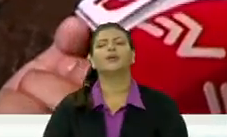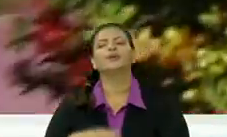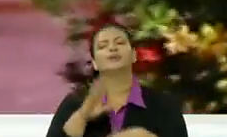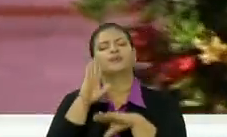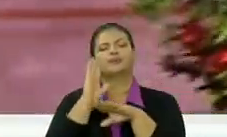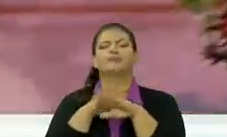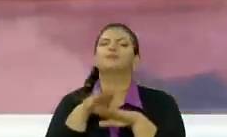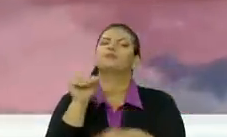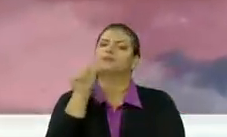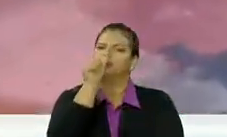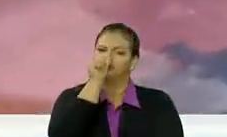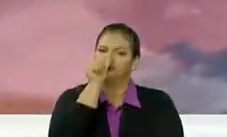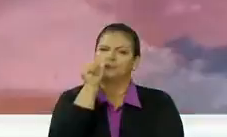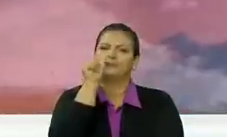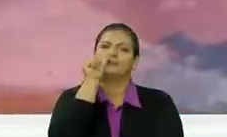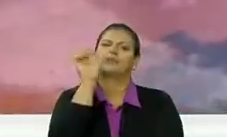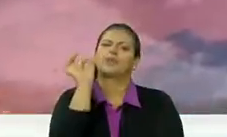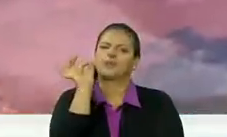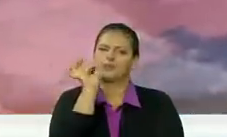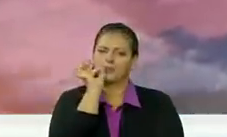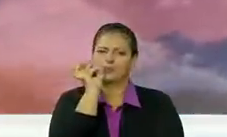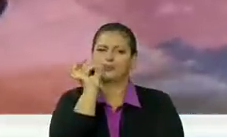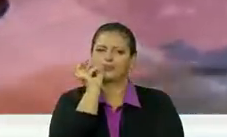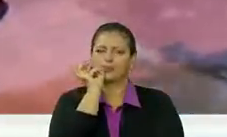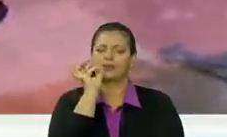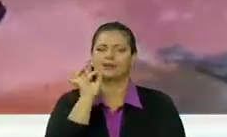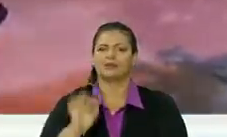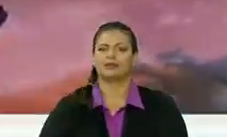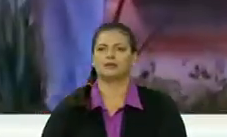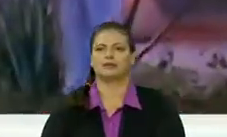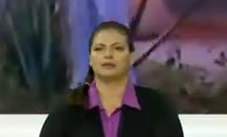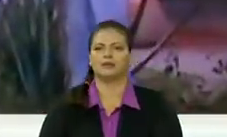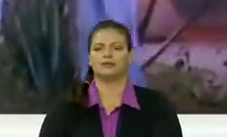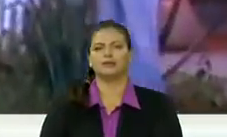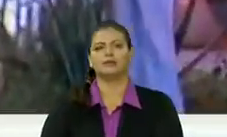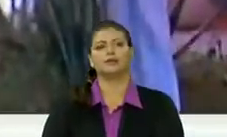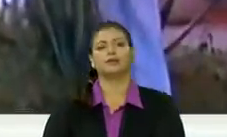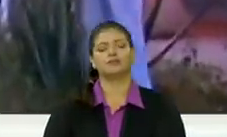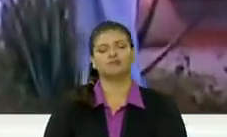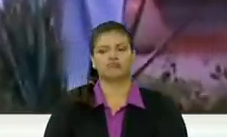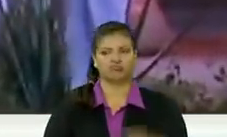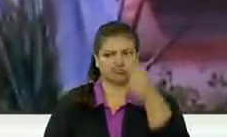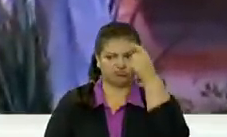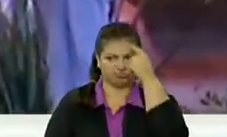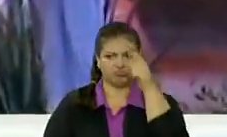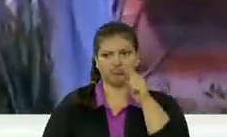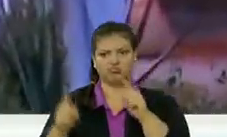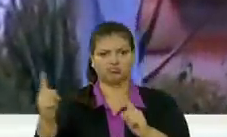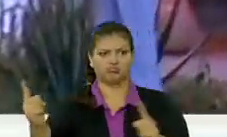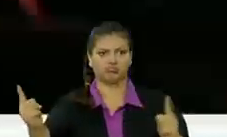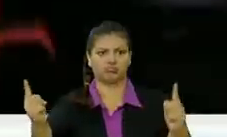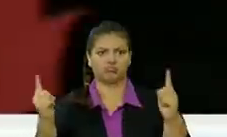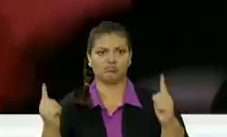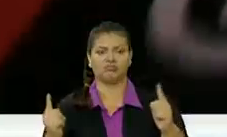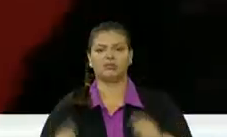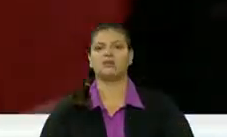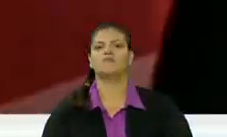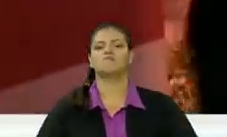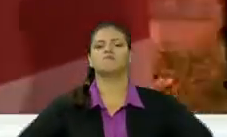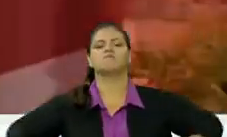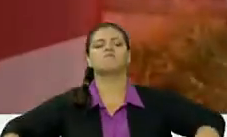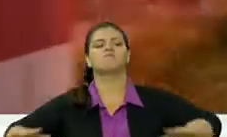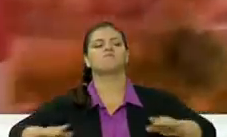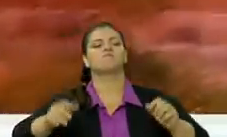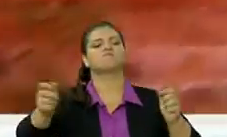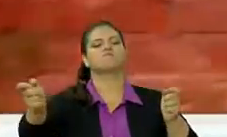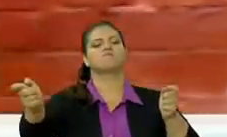¿no? La Policía Nacional investiga una posible disputa de territorio para la venta de droga, ya